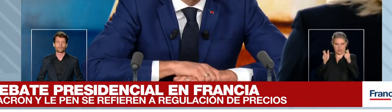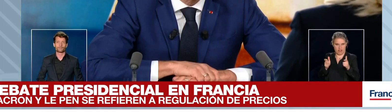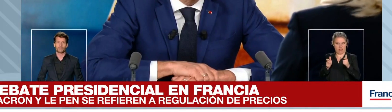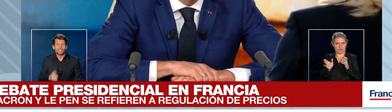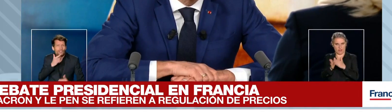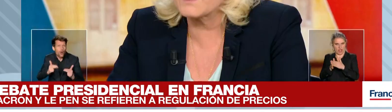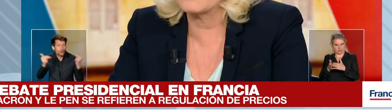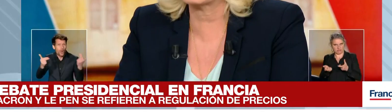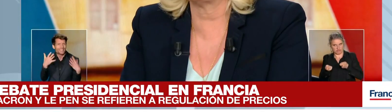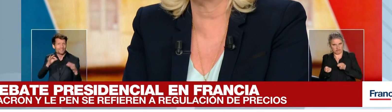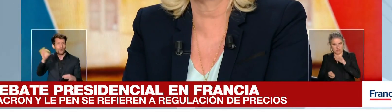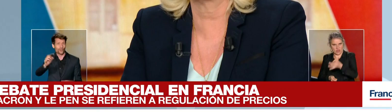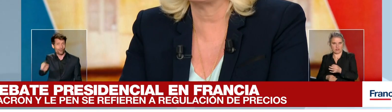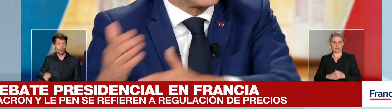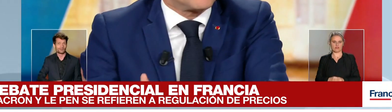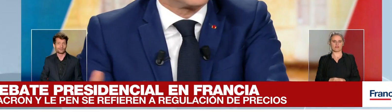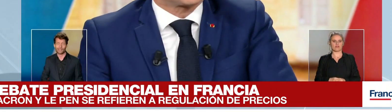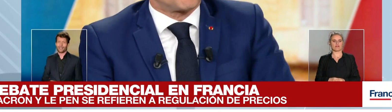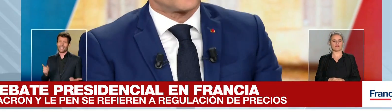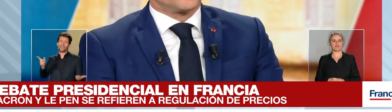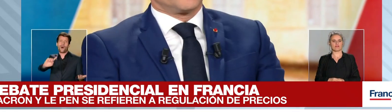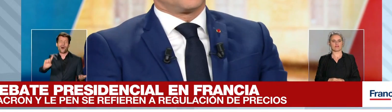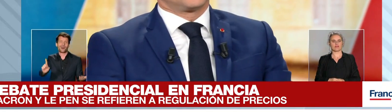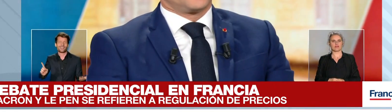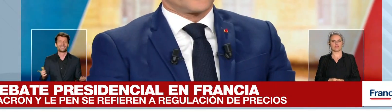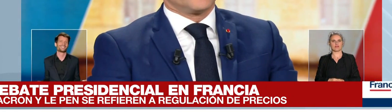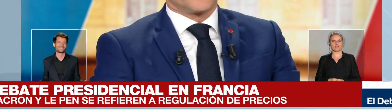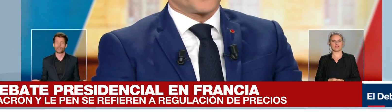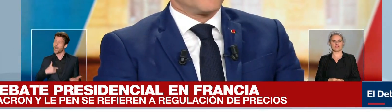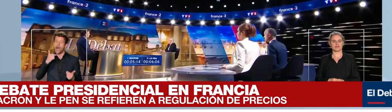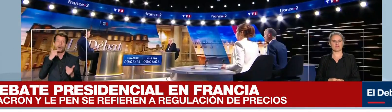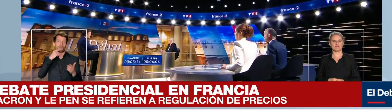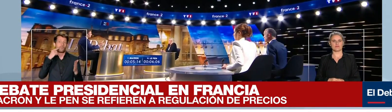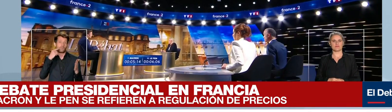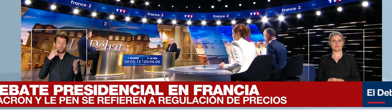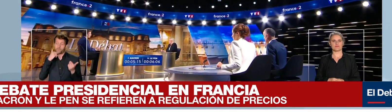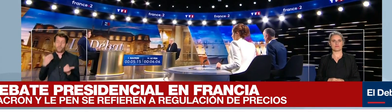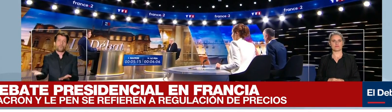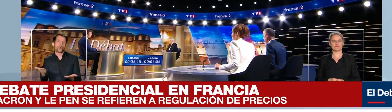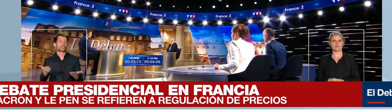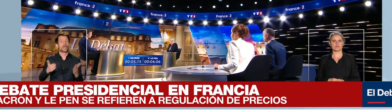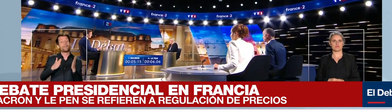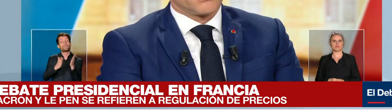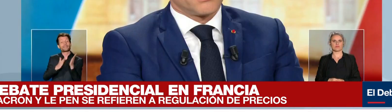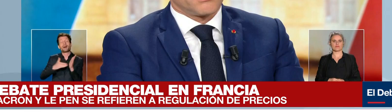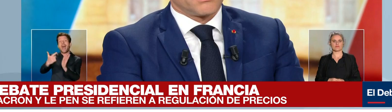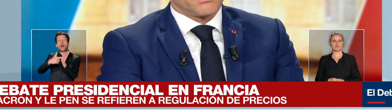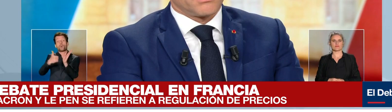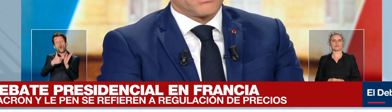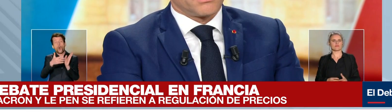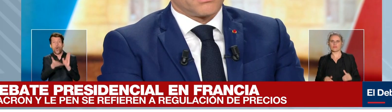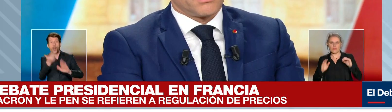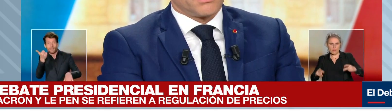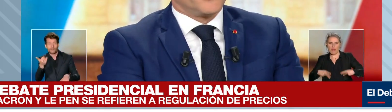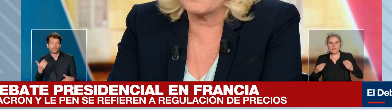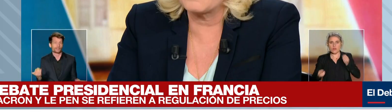habrá aumento del 10%? Sí, habrá. No, pero usted va a ayudar, como yo digo, de fiscalizar la prima, pero usted no lo va a decidir por el